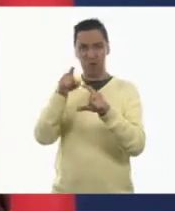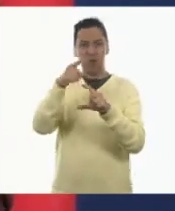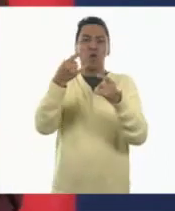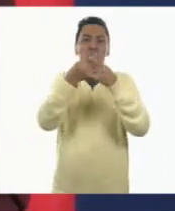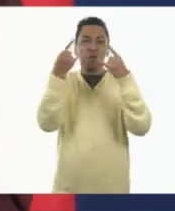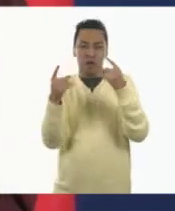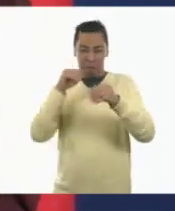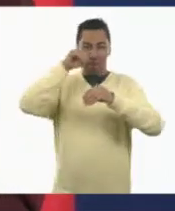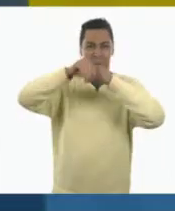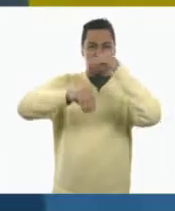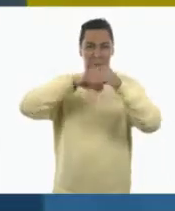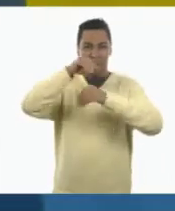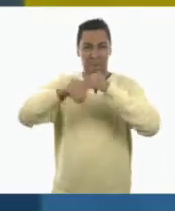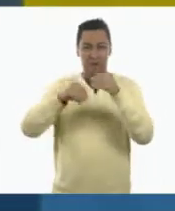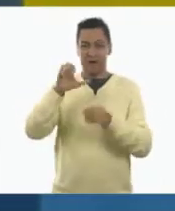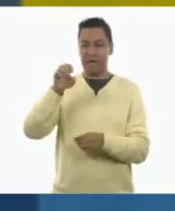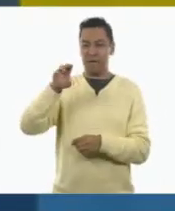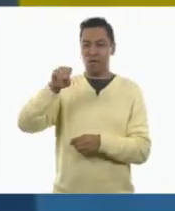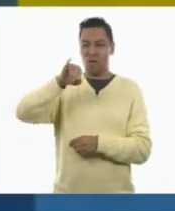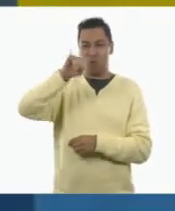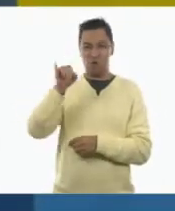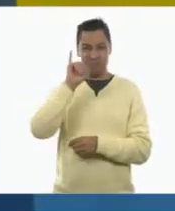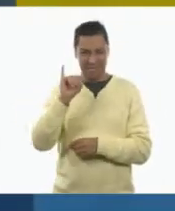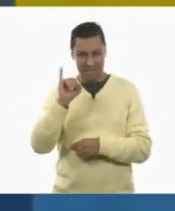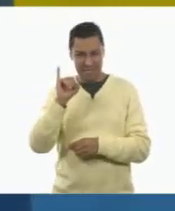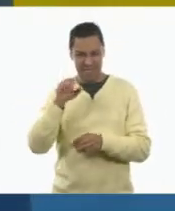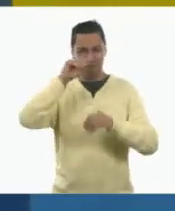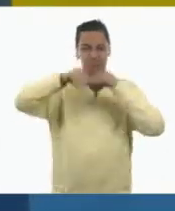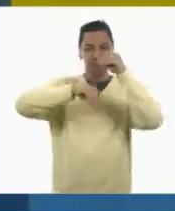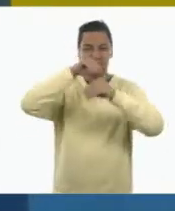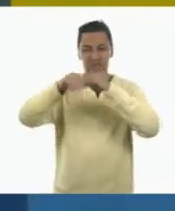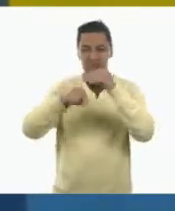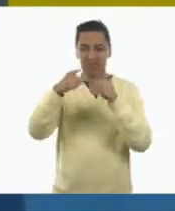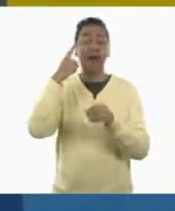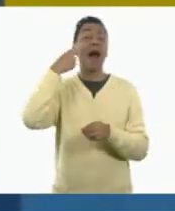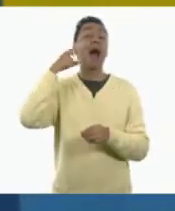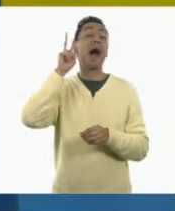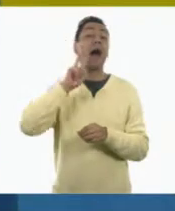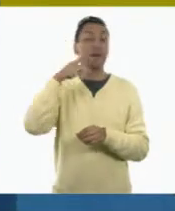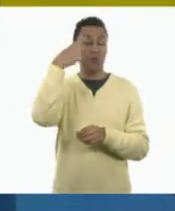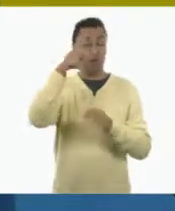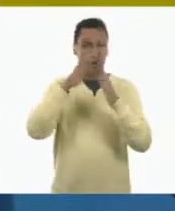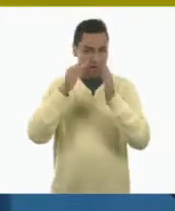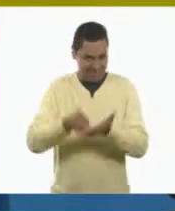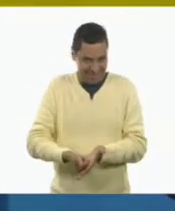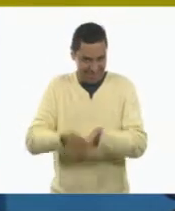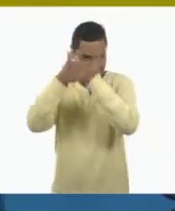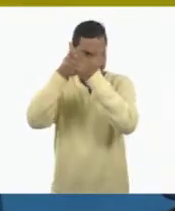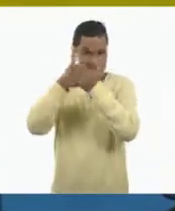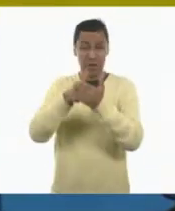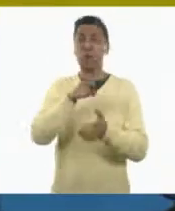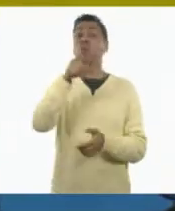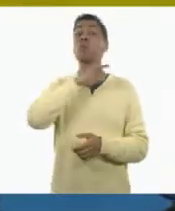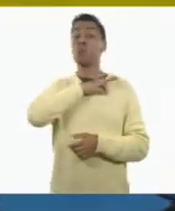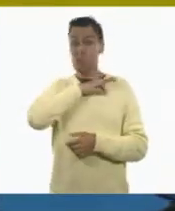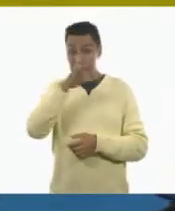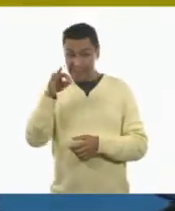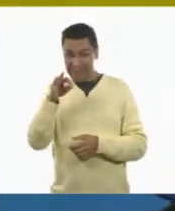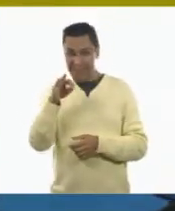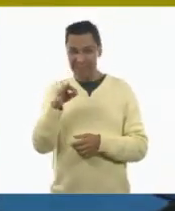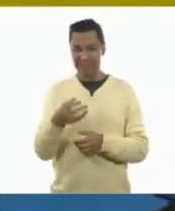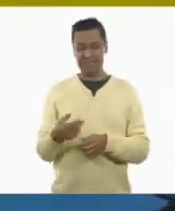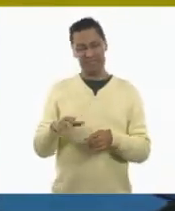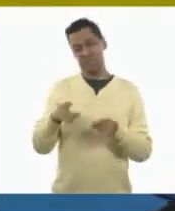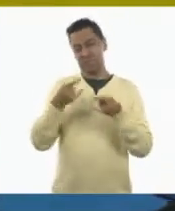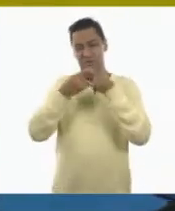reto, ¿podríamos hacerlo? A ver, no sé, vamos a ver, y ustedes en casa ayúdenos, a ver si es cierto que podemos darnos a entender